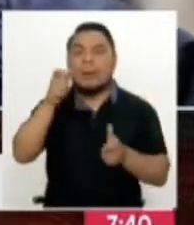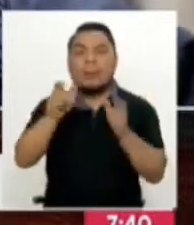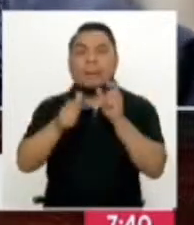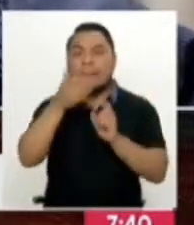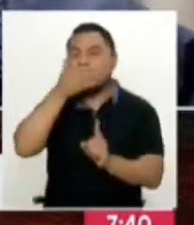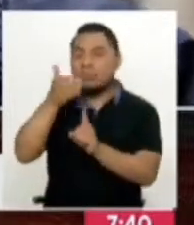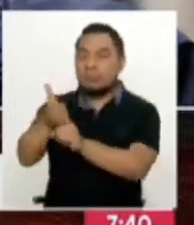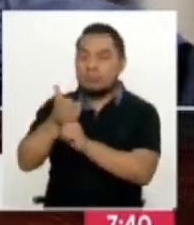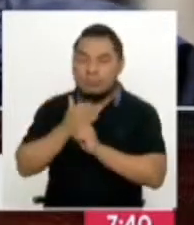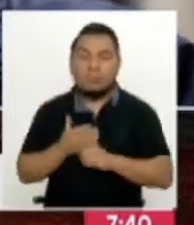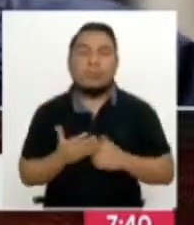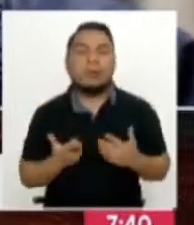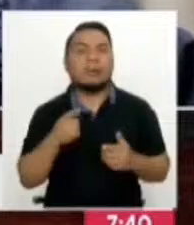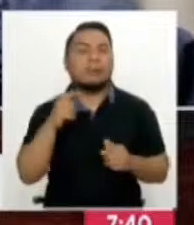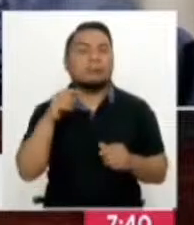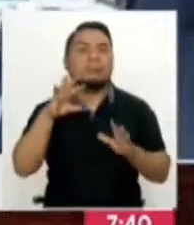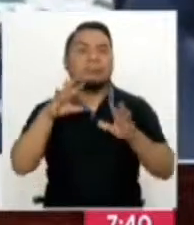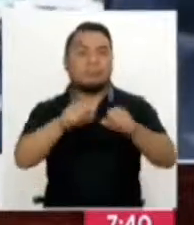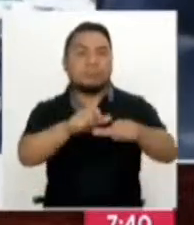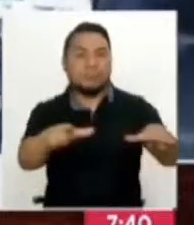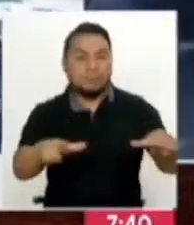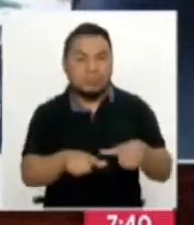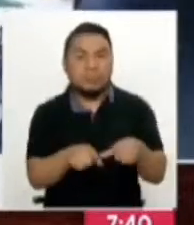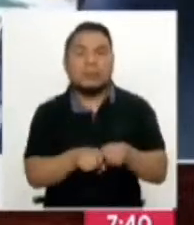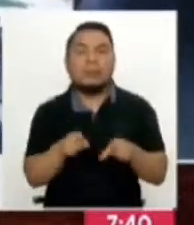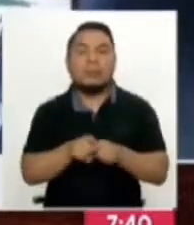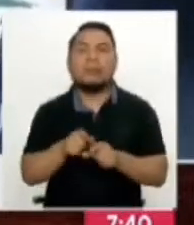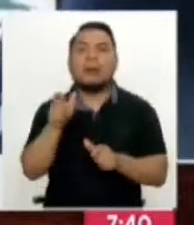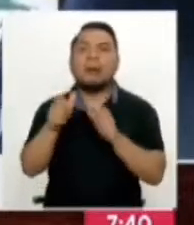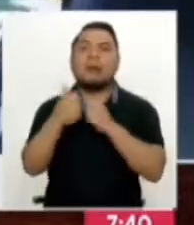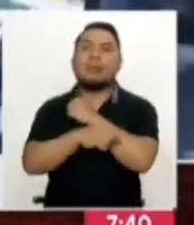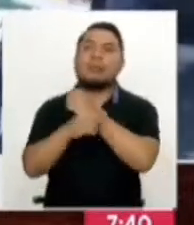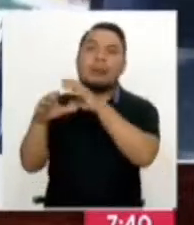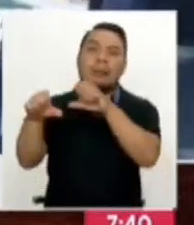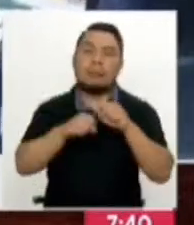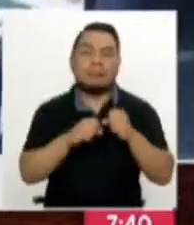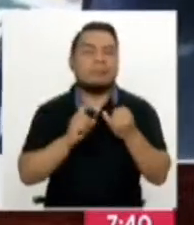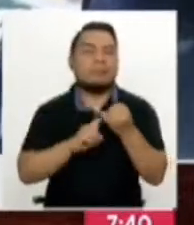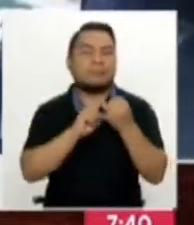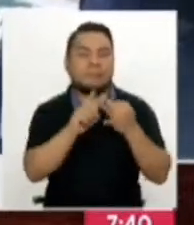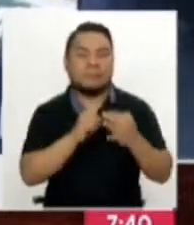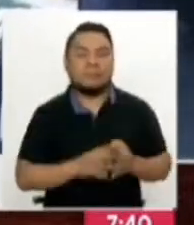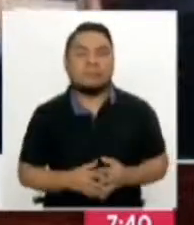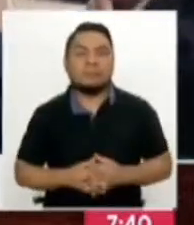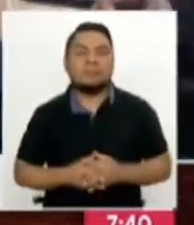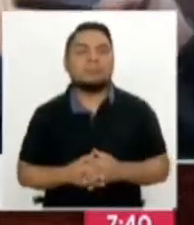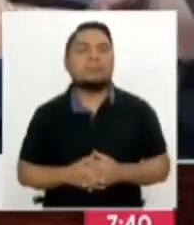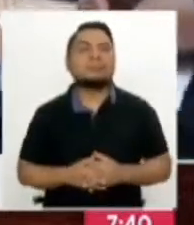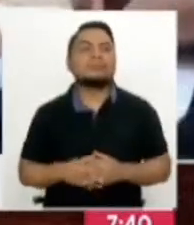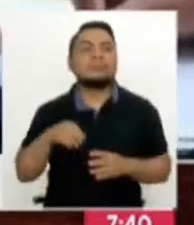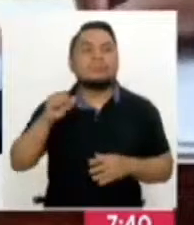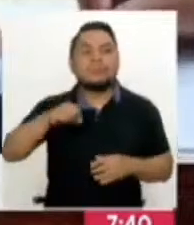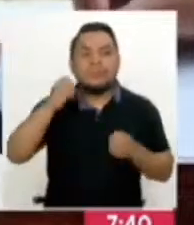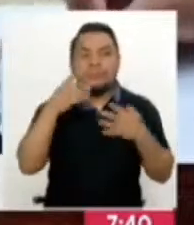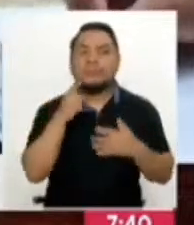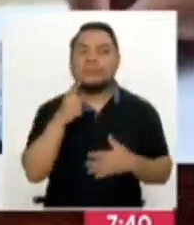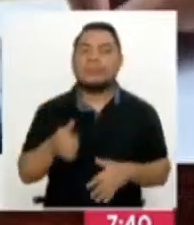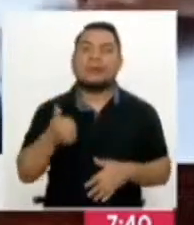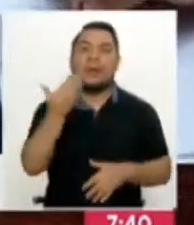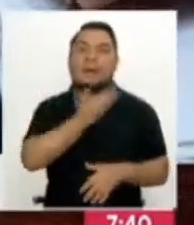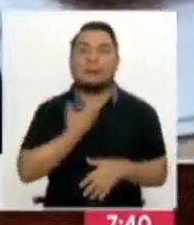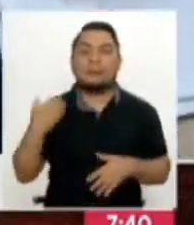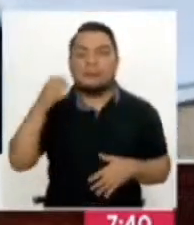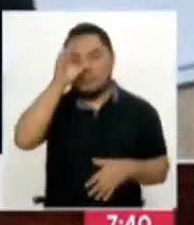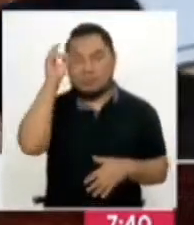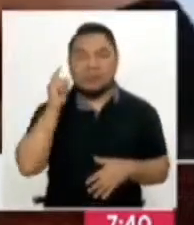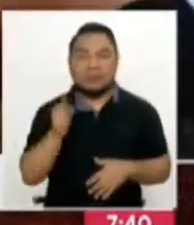extorsiones, tráfico de terrenos, tráfico de inmigrantes, entre otros. De acuerdo. En uno de los balances que hizo el presidente de la